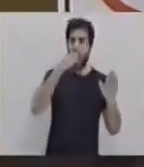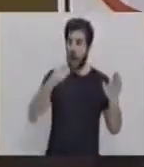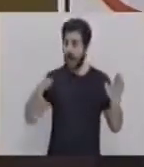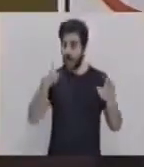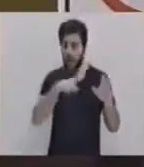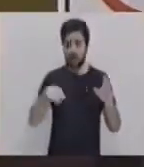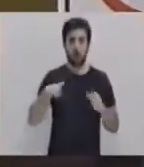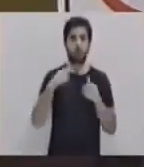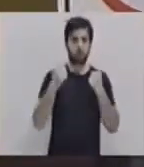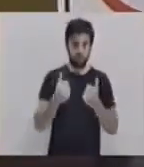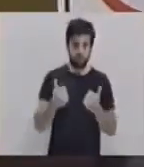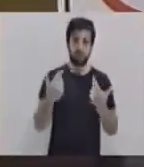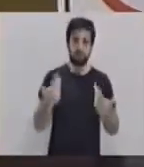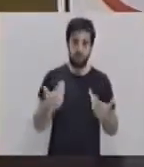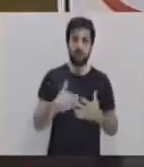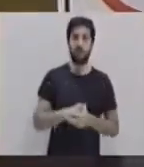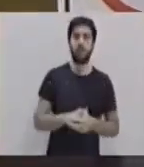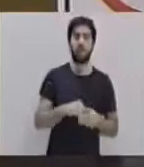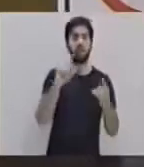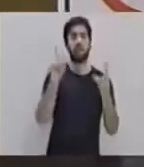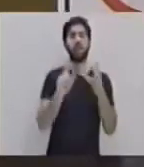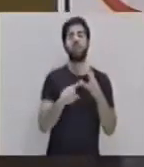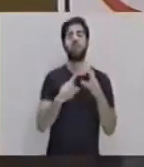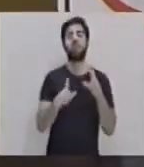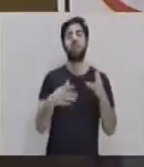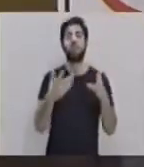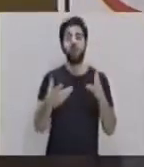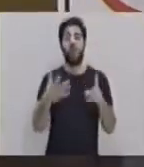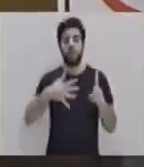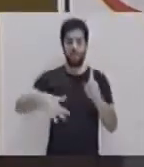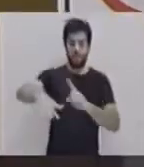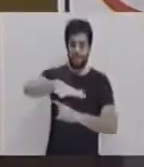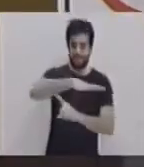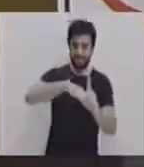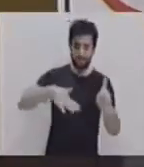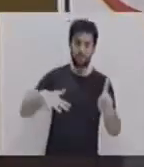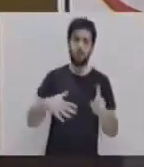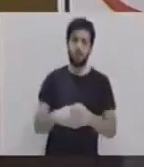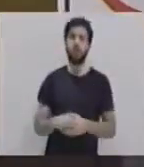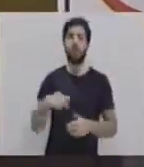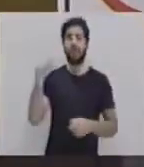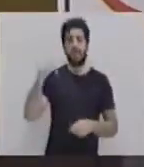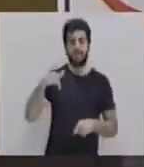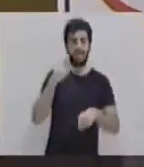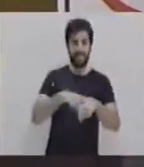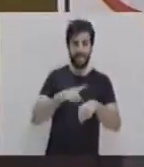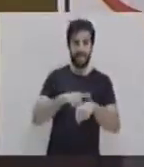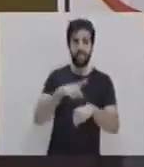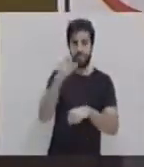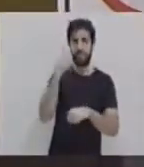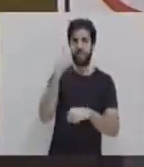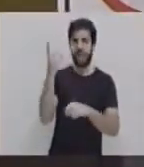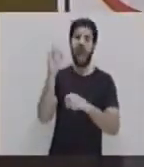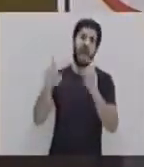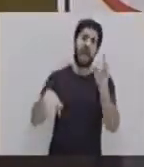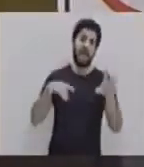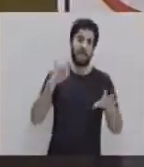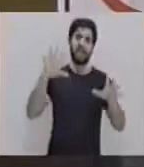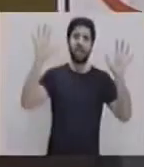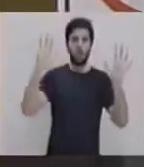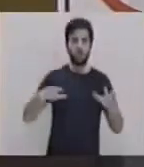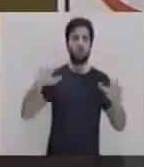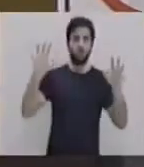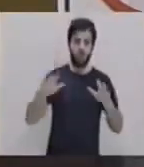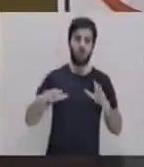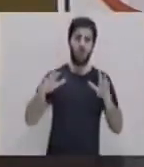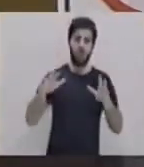tener o mitigar un siniestro vial que pueda ocurrir. Y el tercer elemento es el entorno, ¿verdad? En este tiempo pues ya tenemos algunas lluvias y